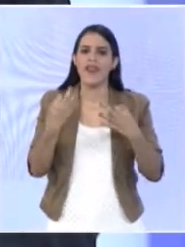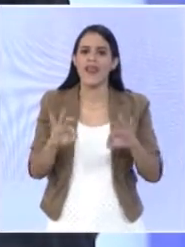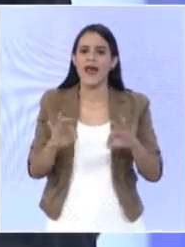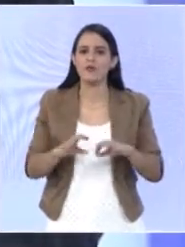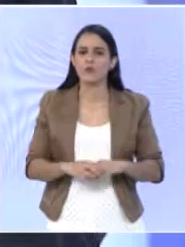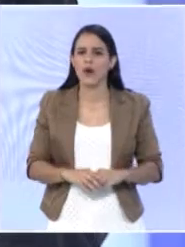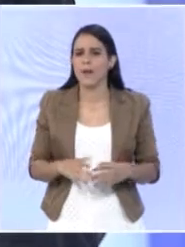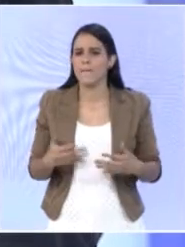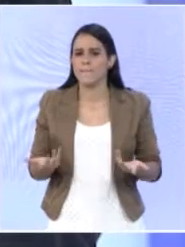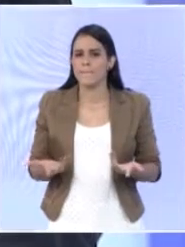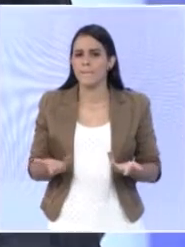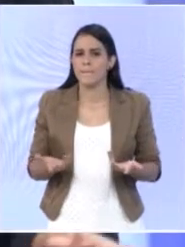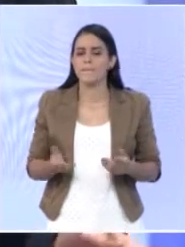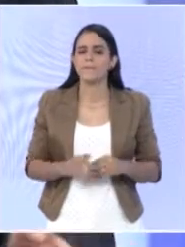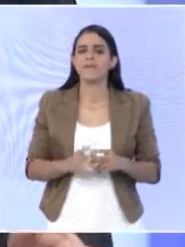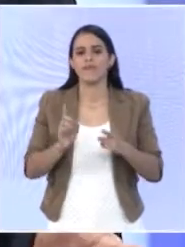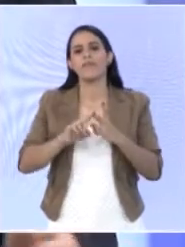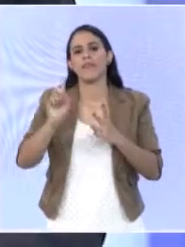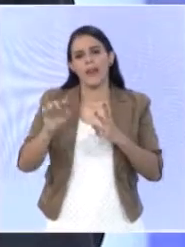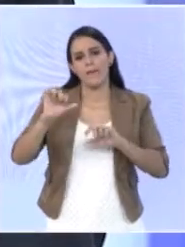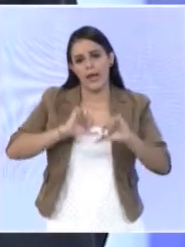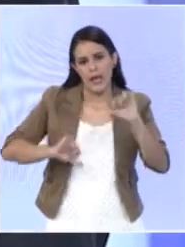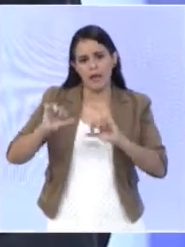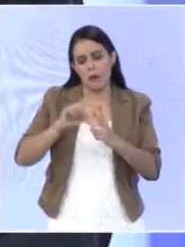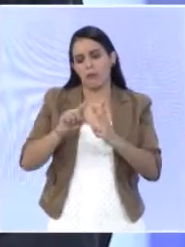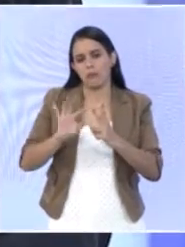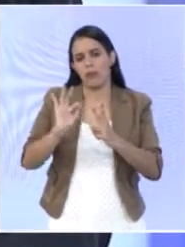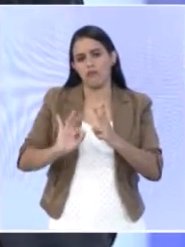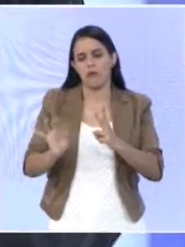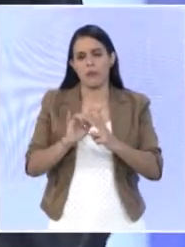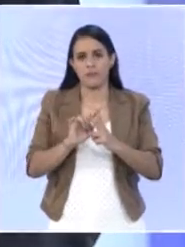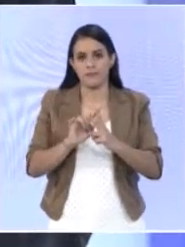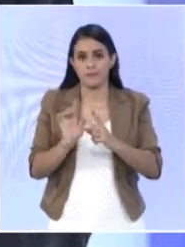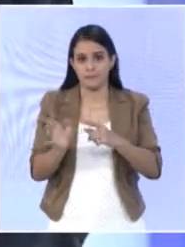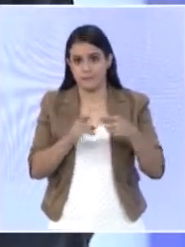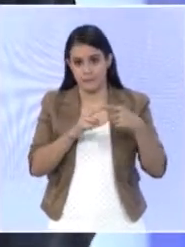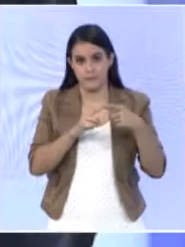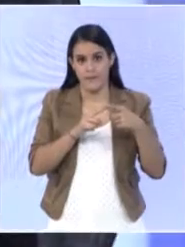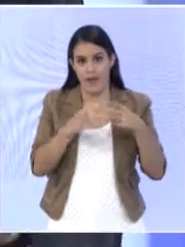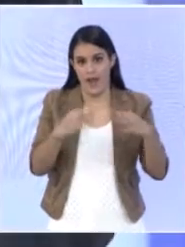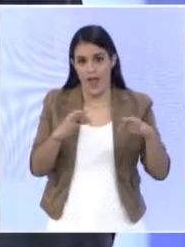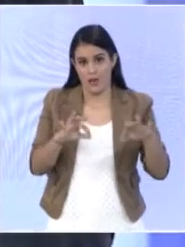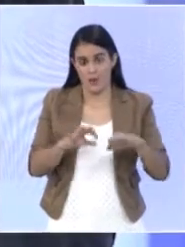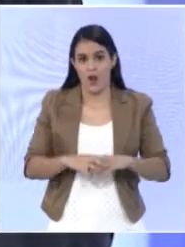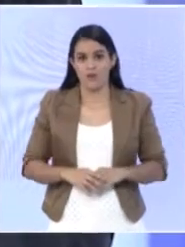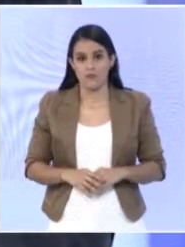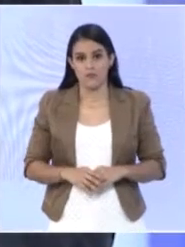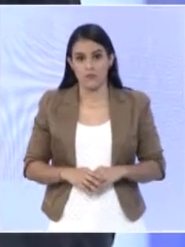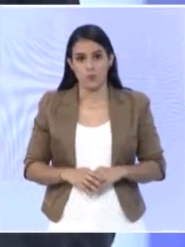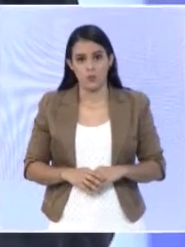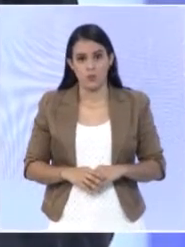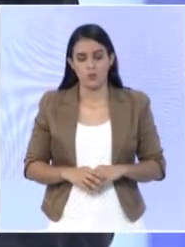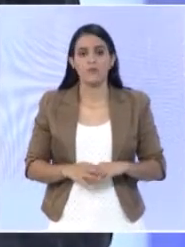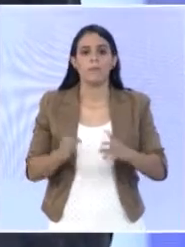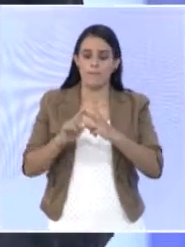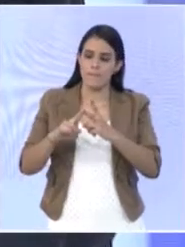los repelentes sintéticos de fabricación y empresas y vamos a hablar primero de los que están en disponibles